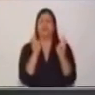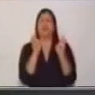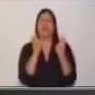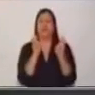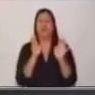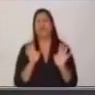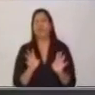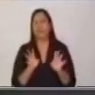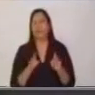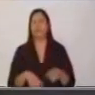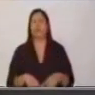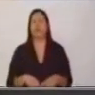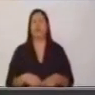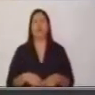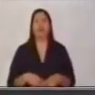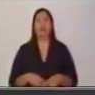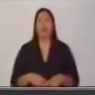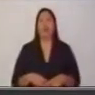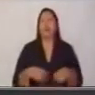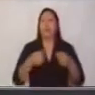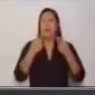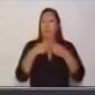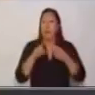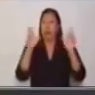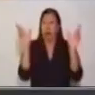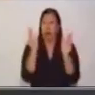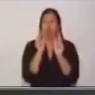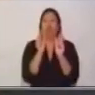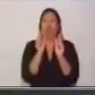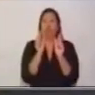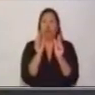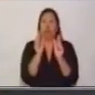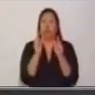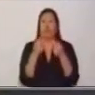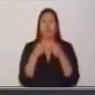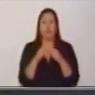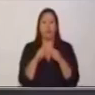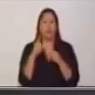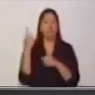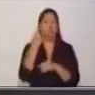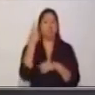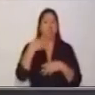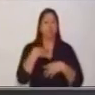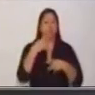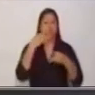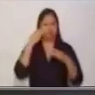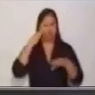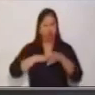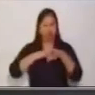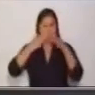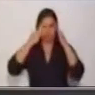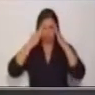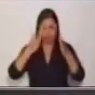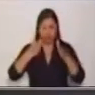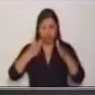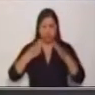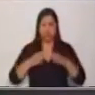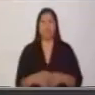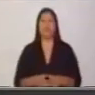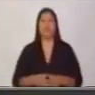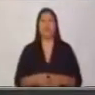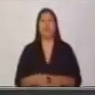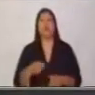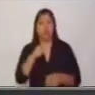ser concisos y breves, pero también lo tienes que hacer llamativo y con una fuente llamativa. Puedes ver en